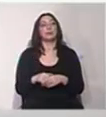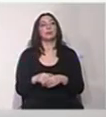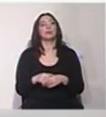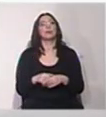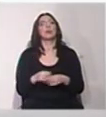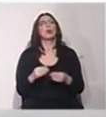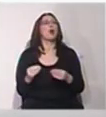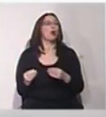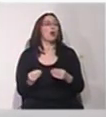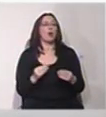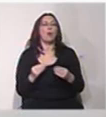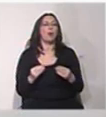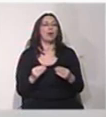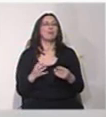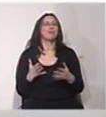¿Cuál es? Si tuviéramos que